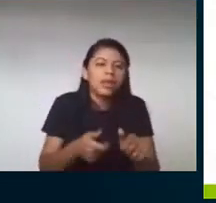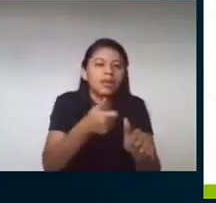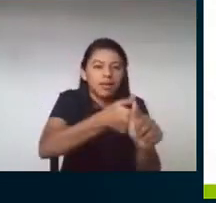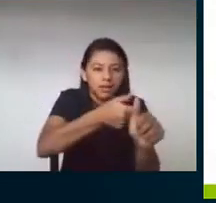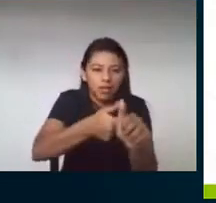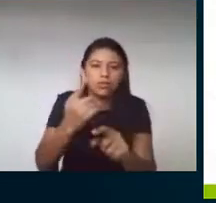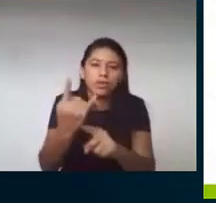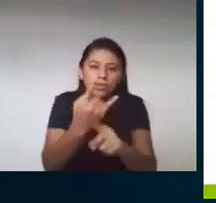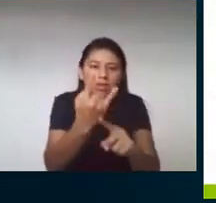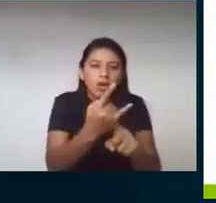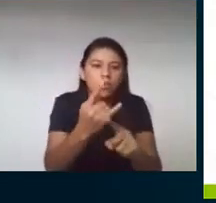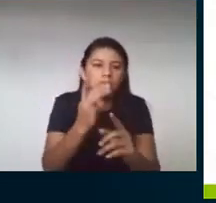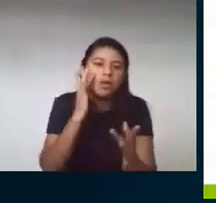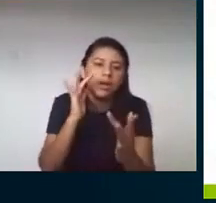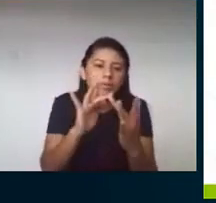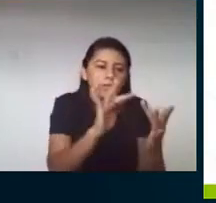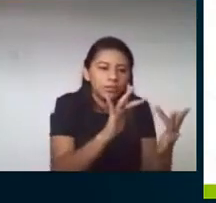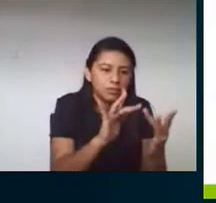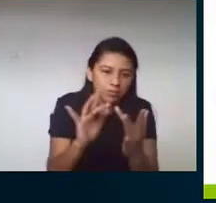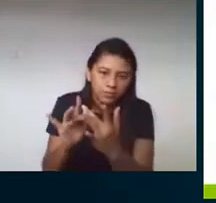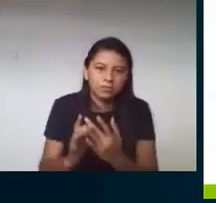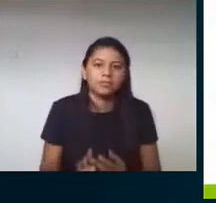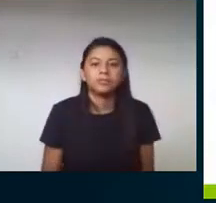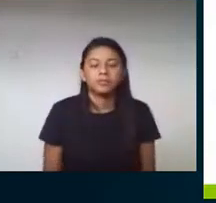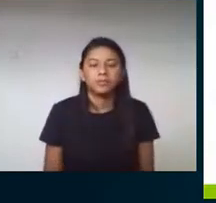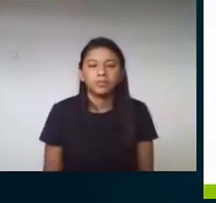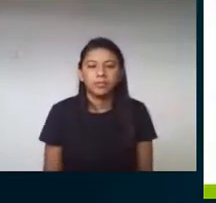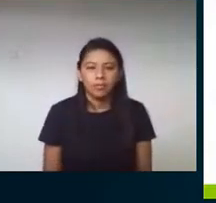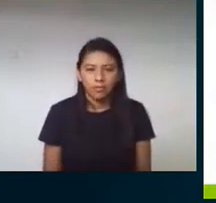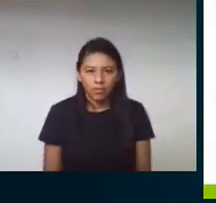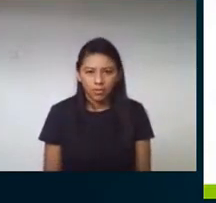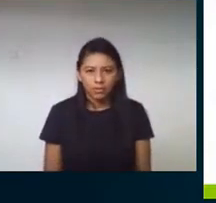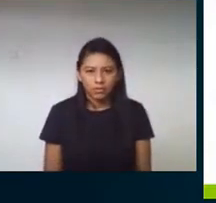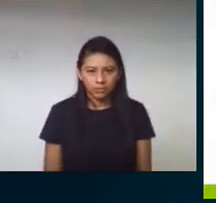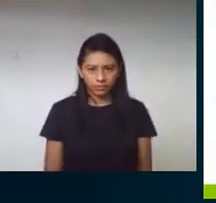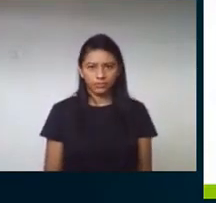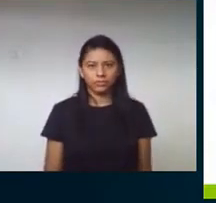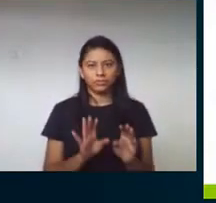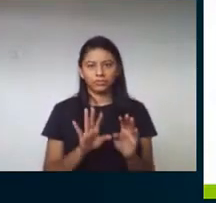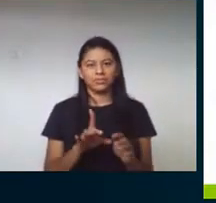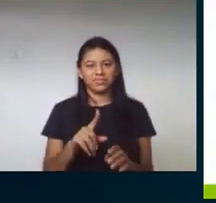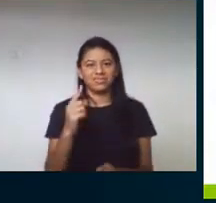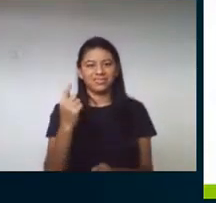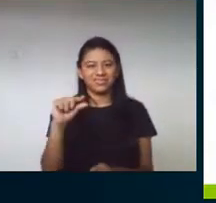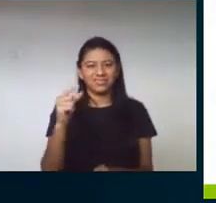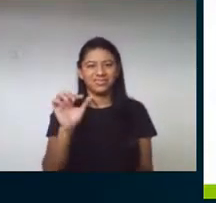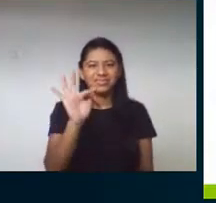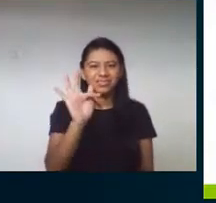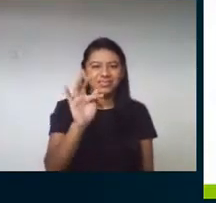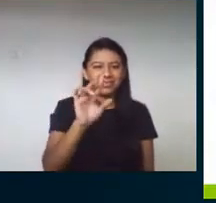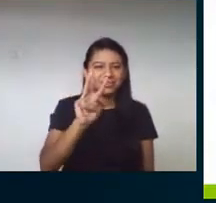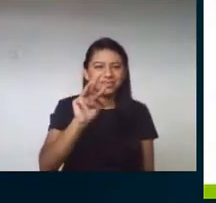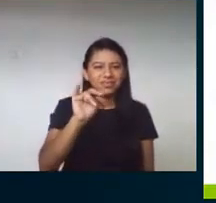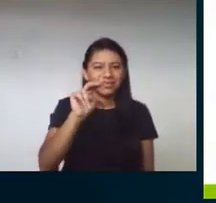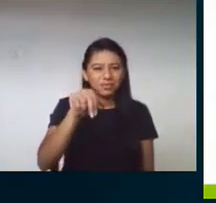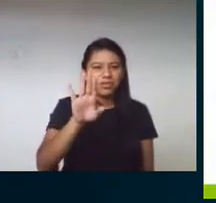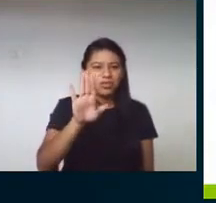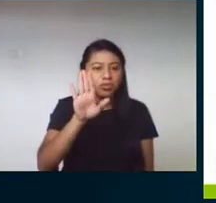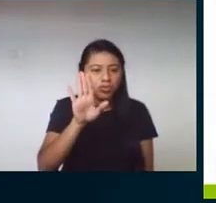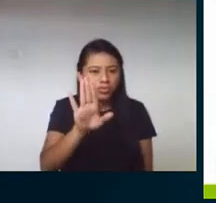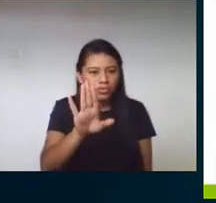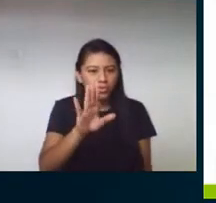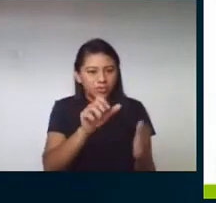También tiene que ser el Digital Twin, tiene que ser una inspección de la data. El Digital Twin tiene que ser capaz de monitorear en tiempo